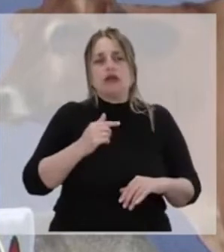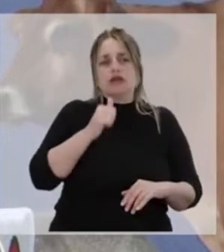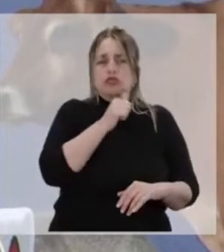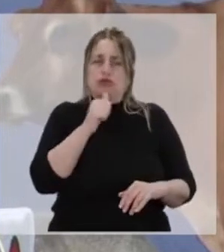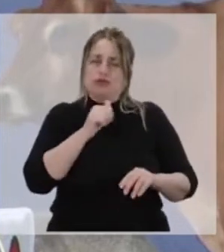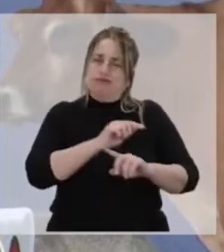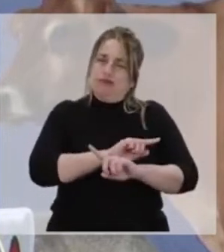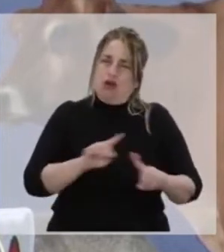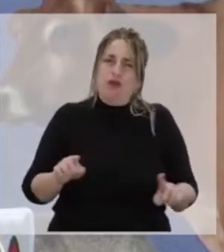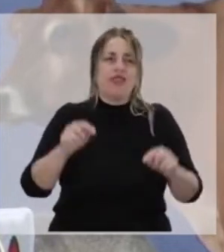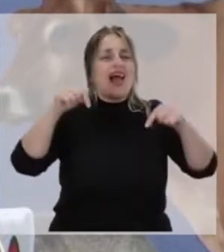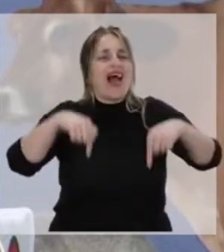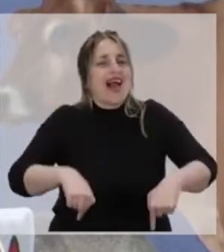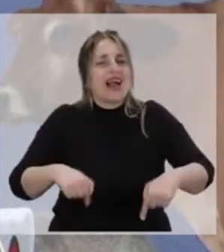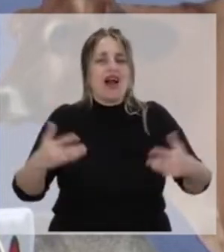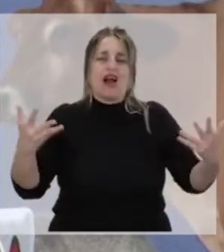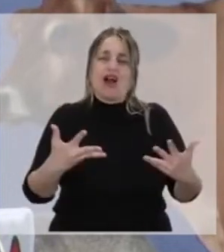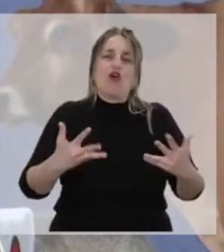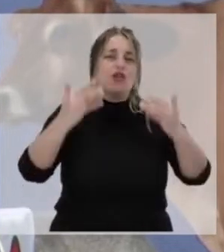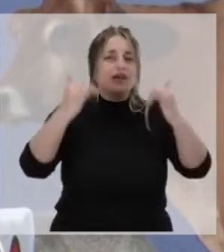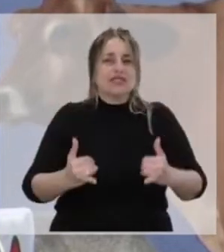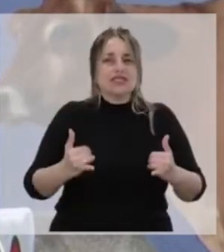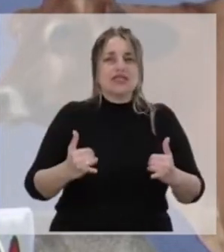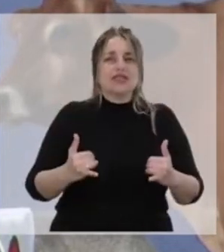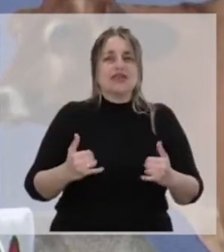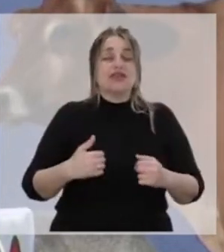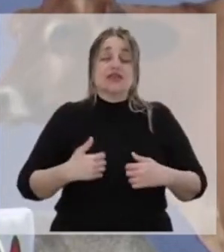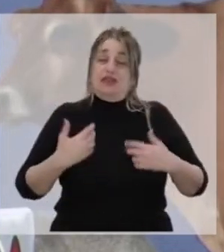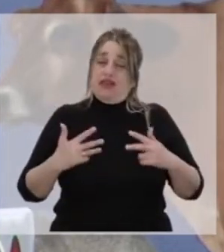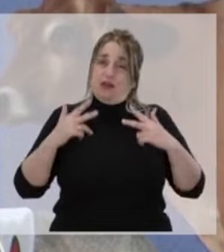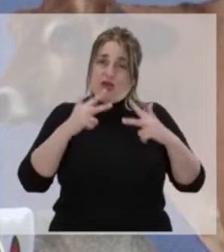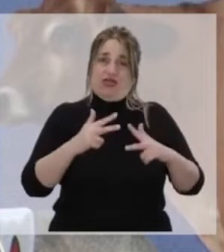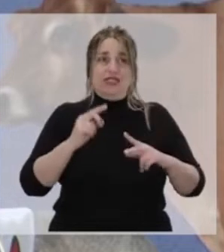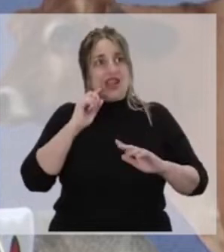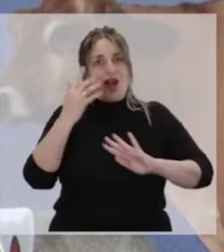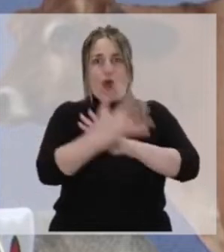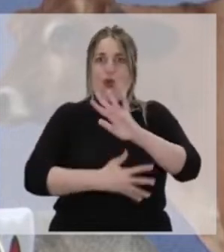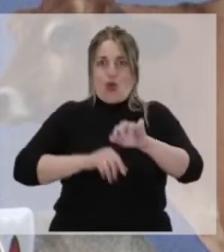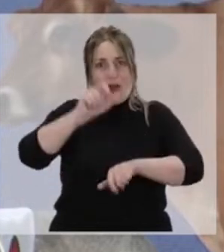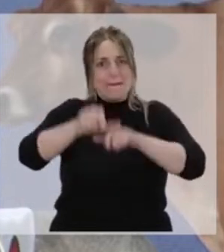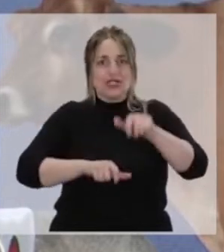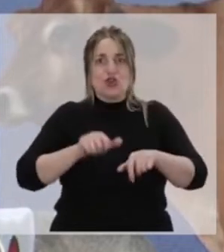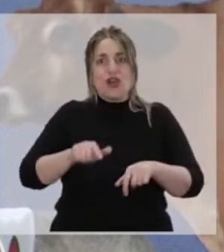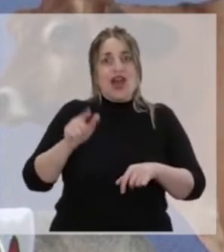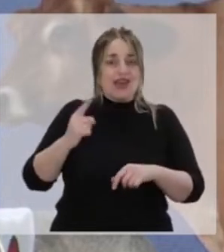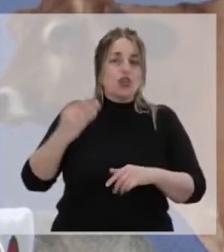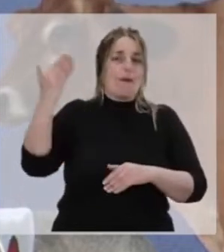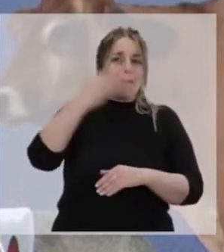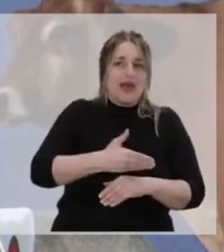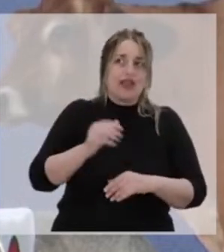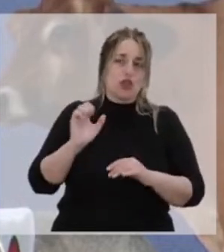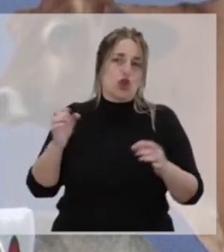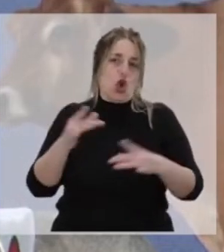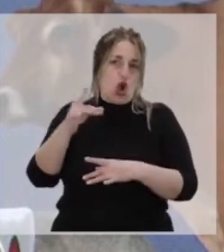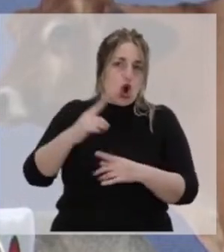agujero acá claramente se está diciéndole a los uruguayos esto lo que cuesta el